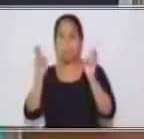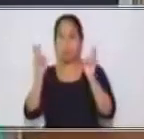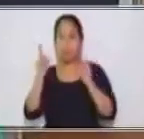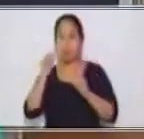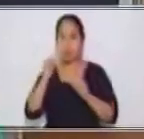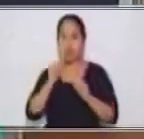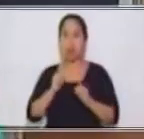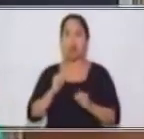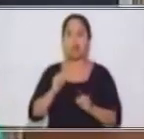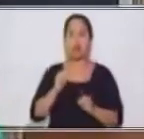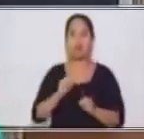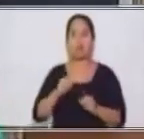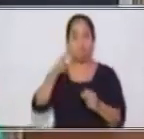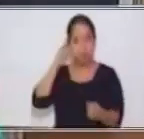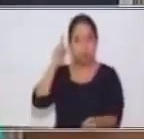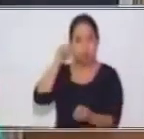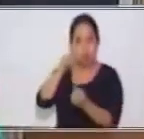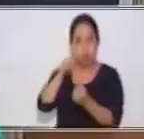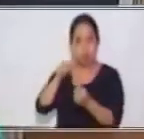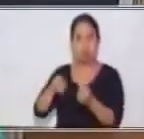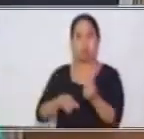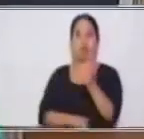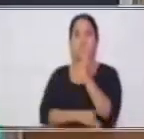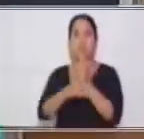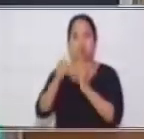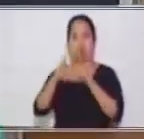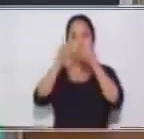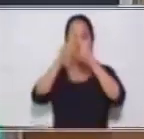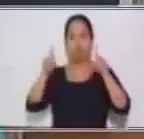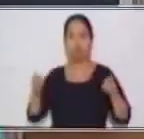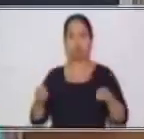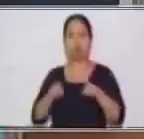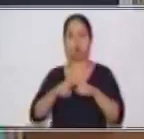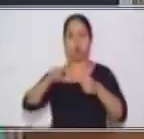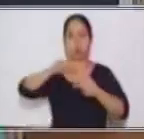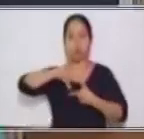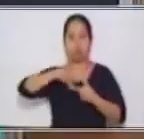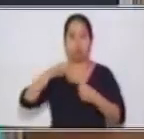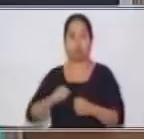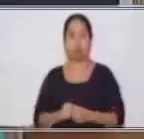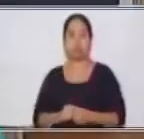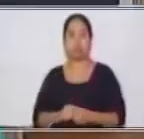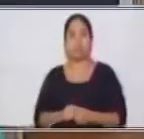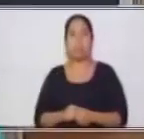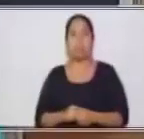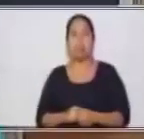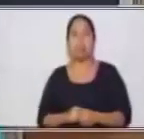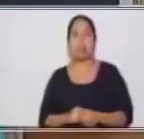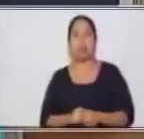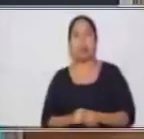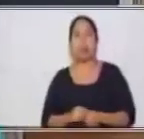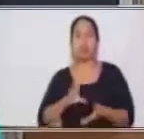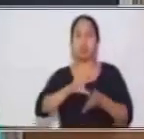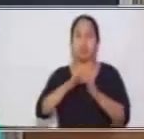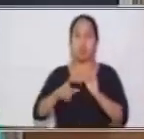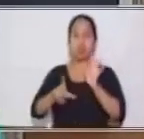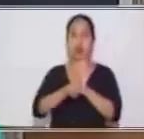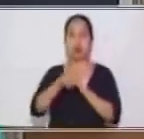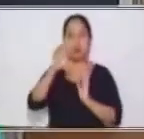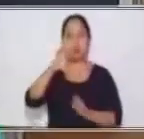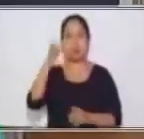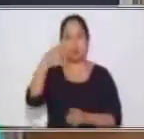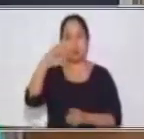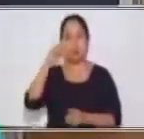el desarrollo de los triángulos rectángulos. Luego de ello, en programas adicionales veremos lo que es la ley de senos, la ley de